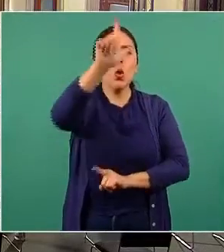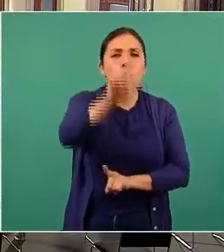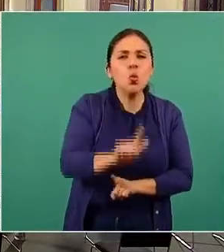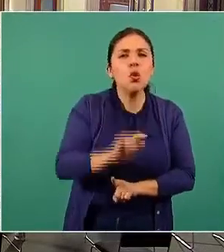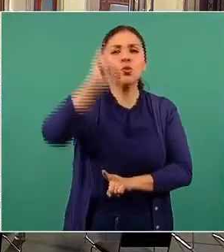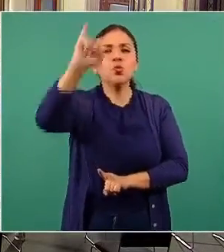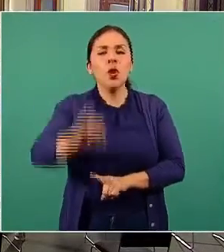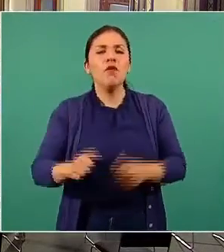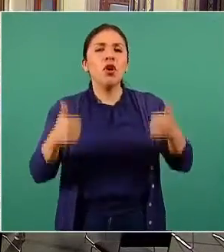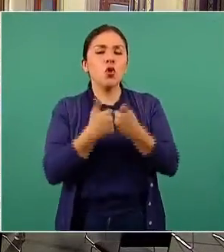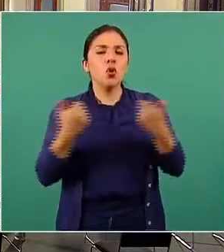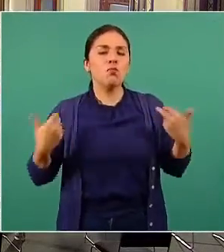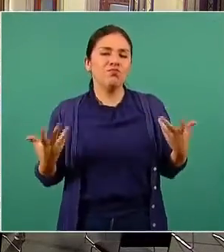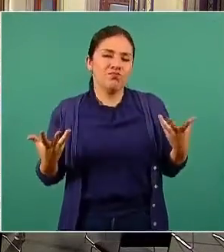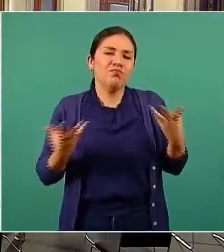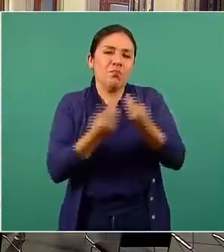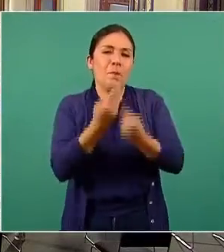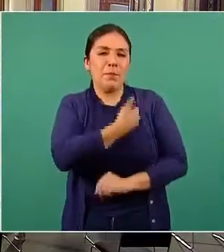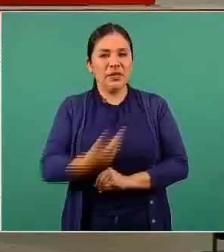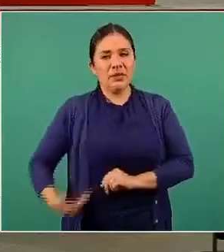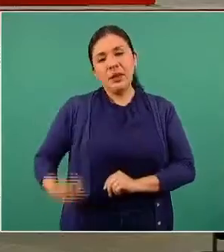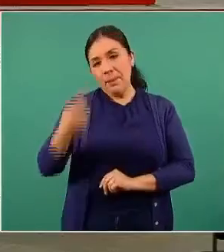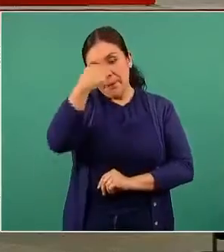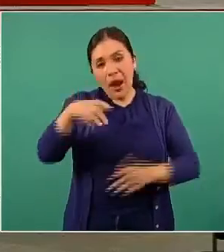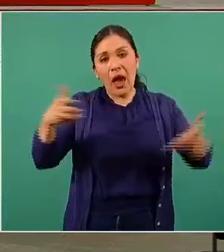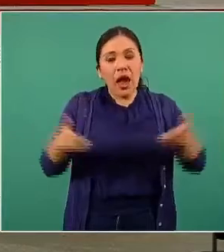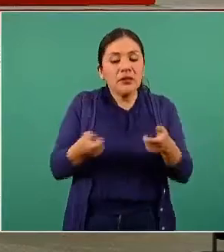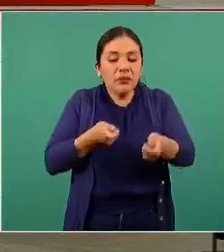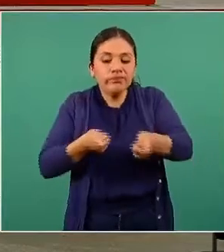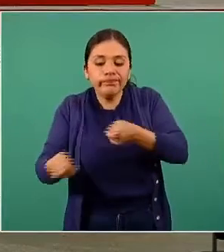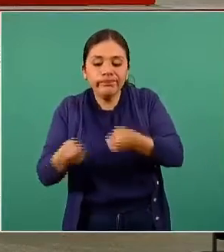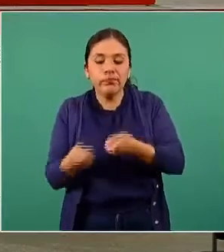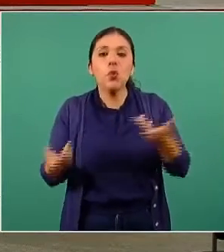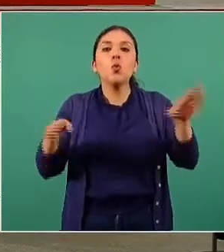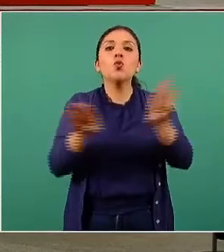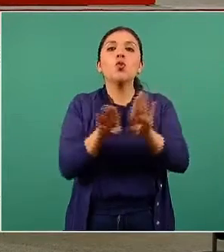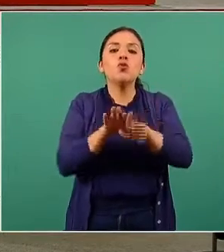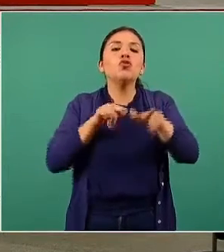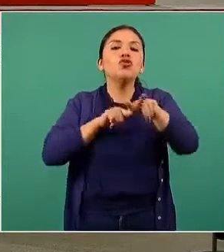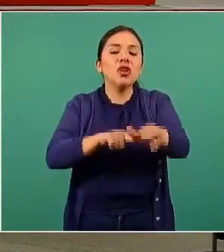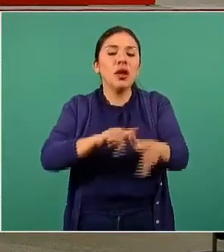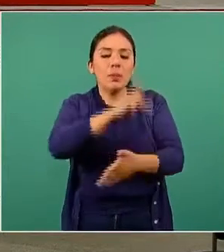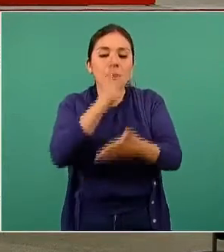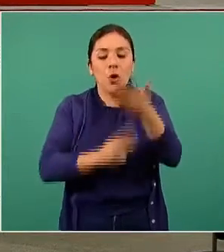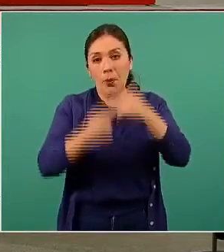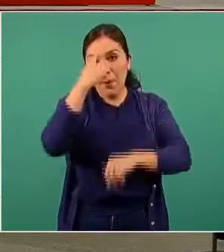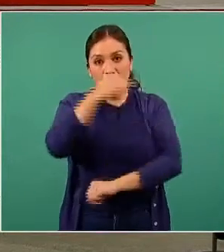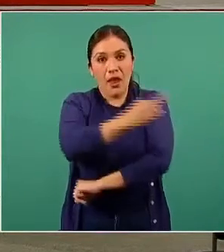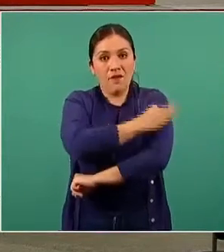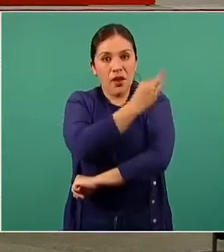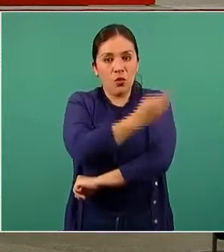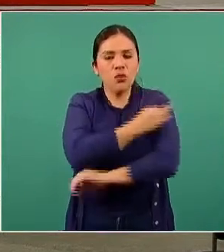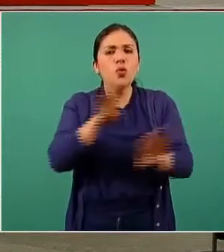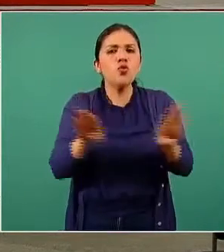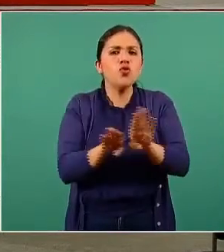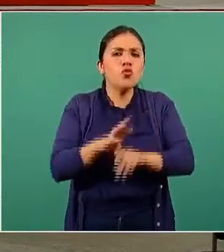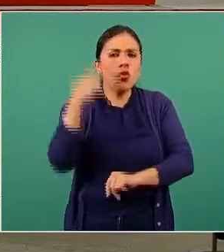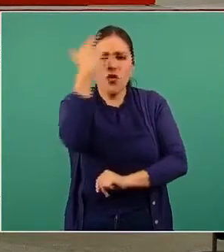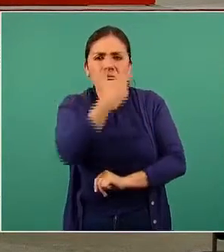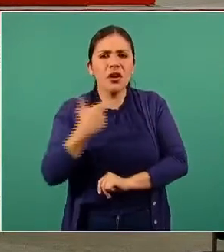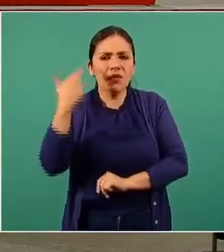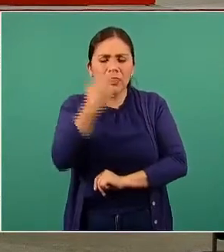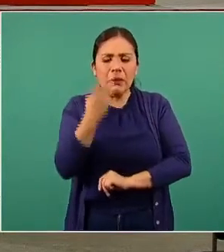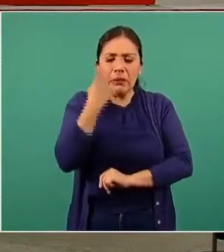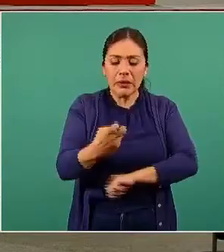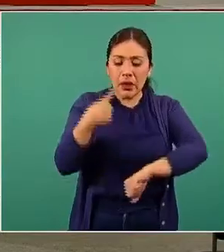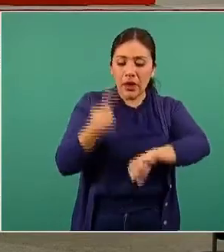con el señor presidente para la coordinación precisamente de la Estrategia Nacional de Vacunación y la revisión de cómo se está comportando